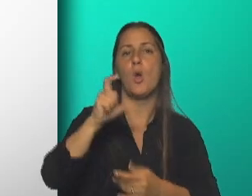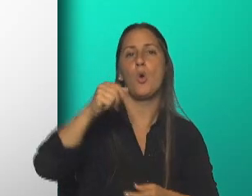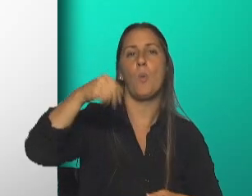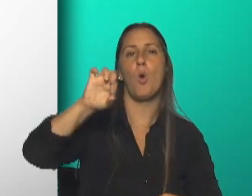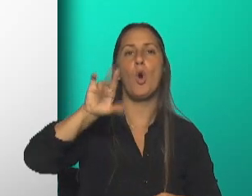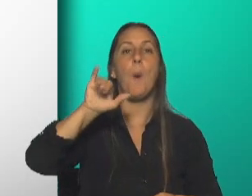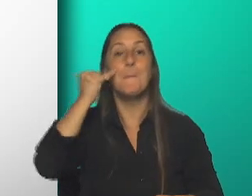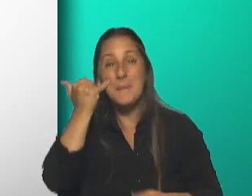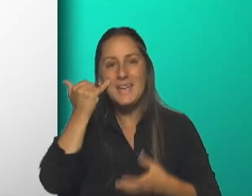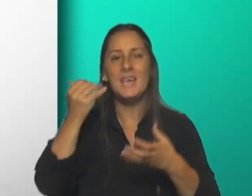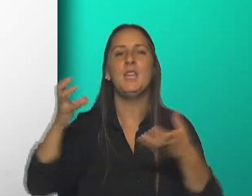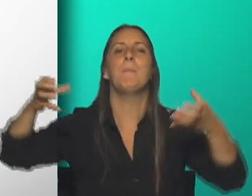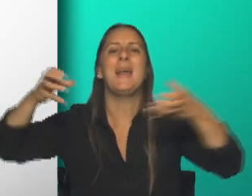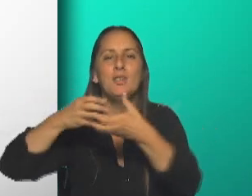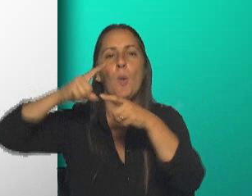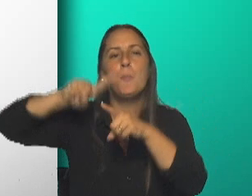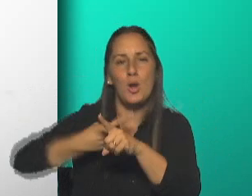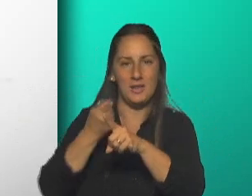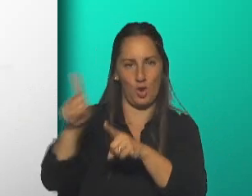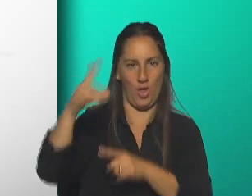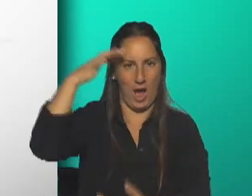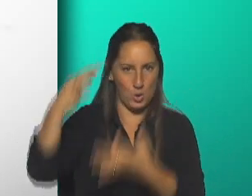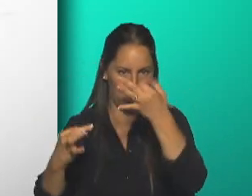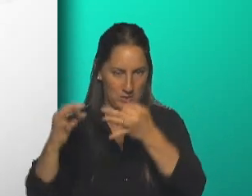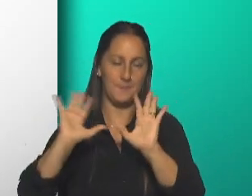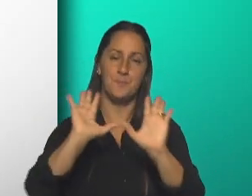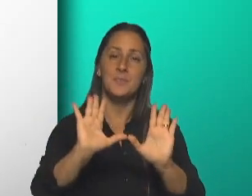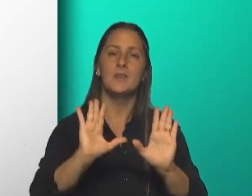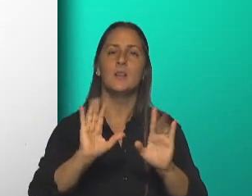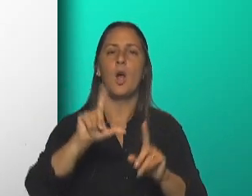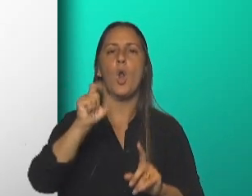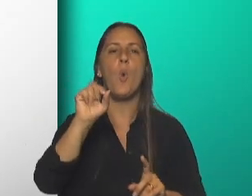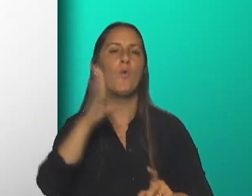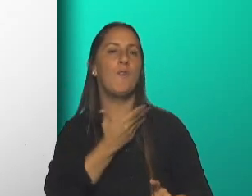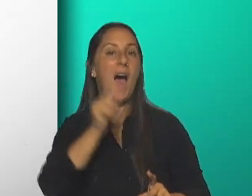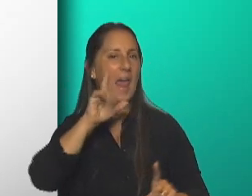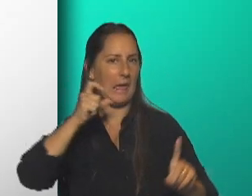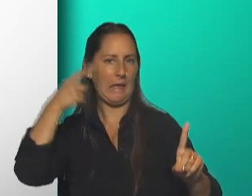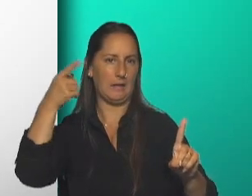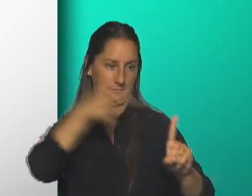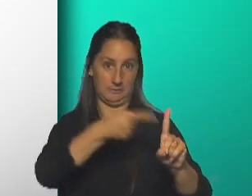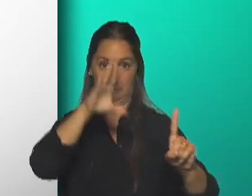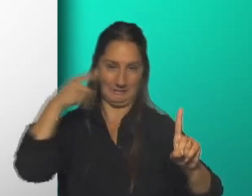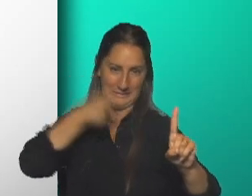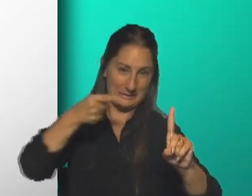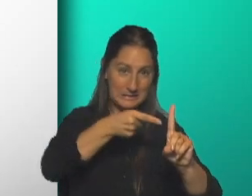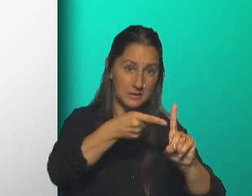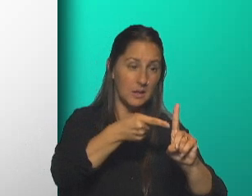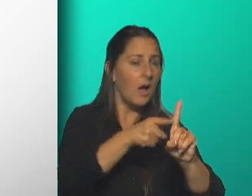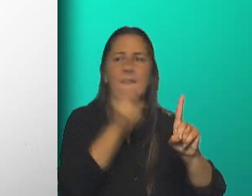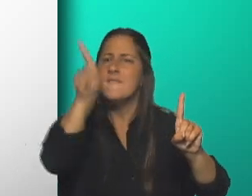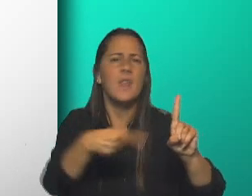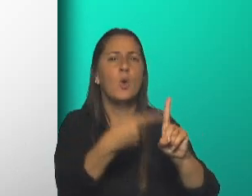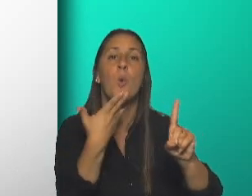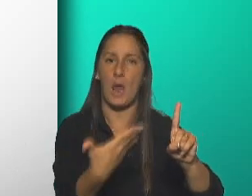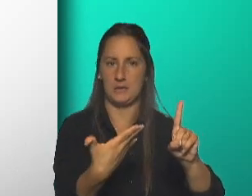es el lawfare sobre la mesa. A ver, el lawfare, esa persecución mediático-judicial, no existe sin medios de comunicación